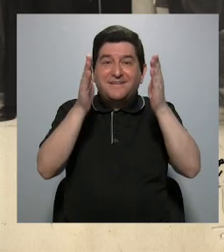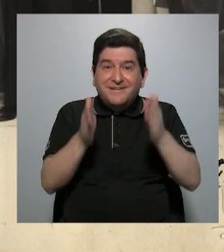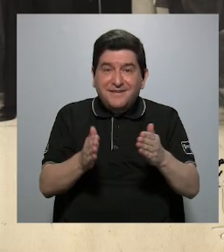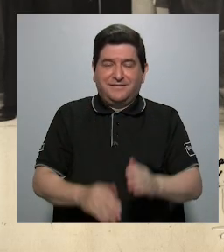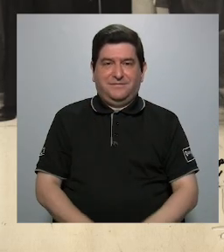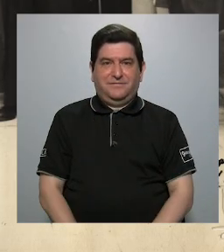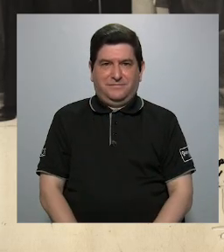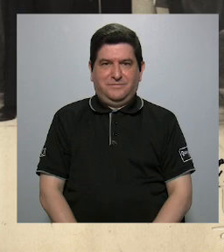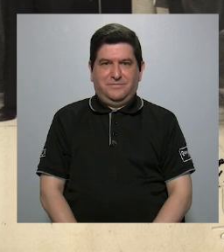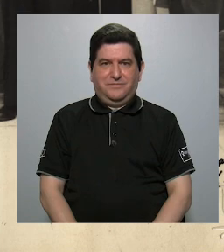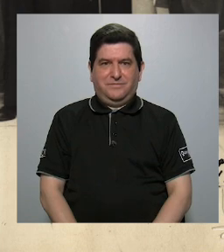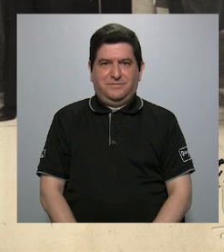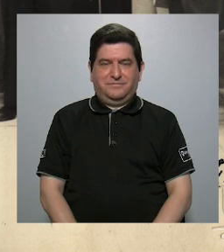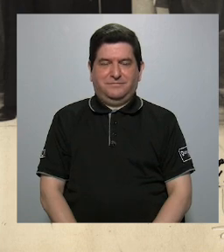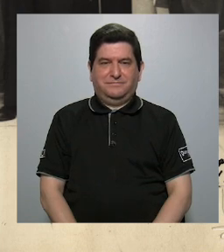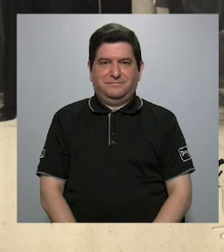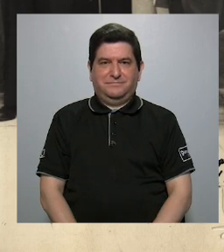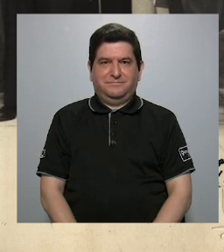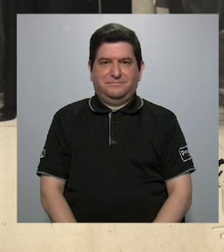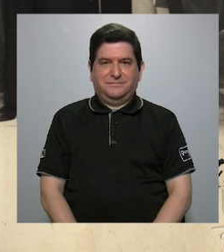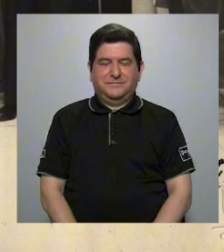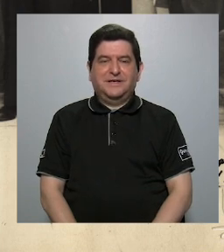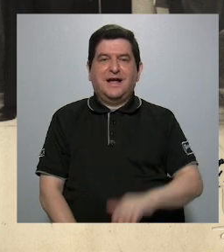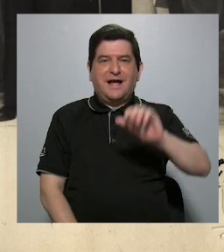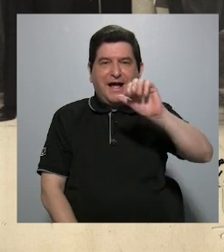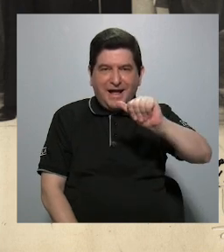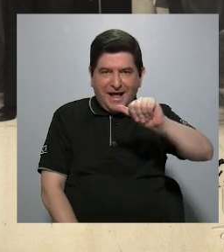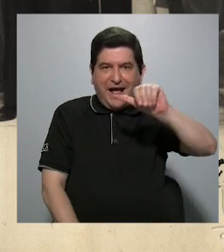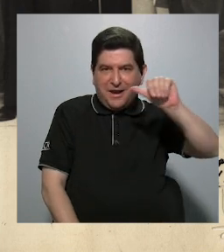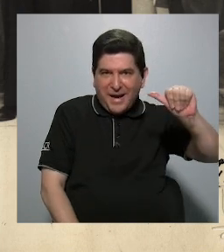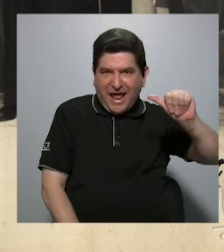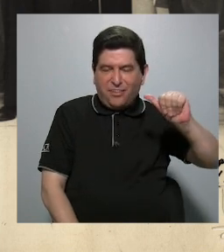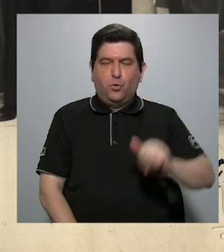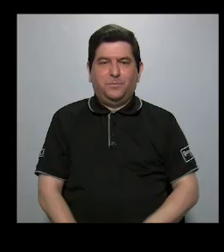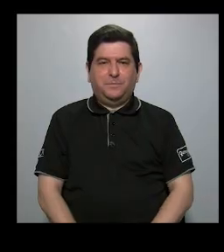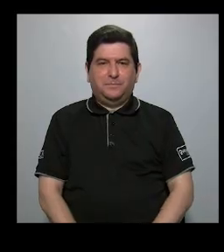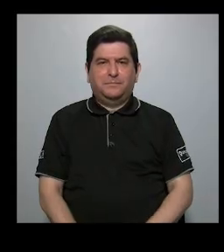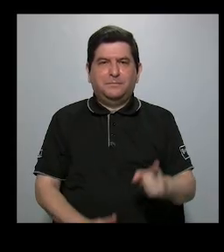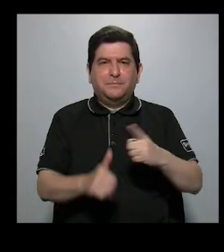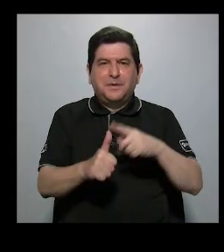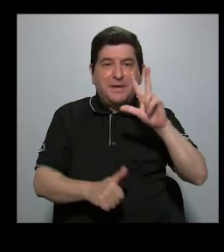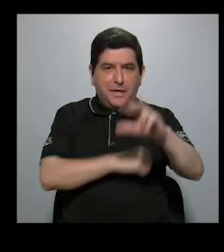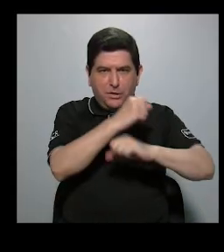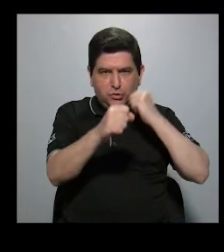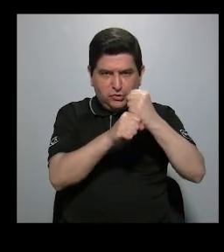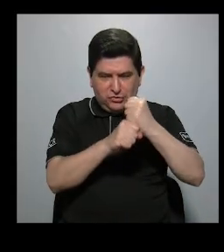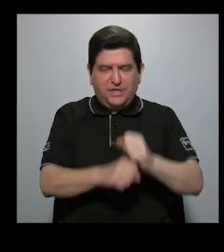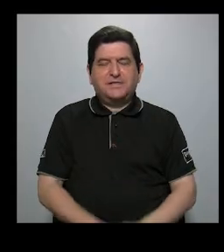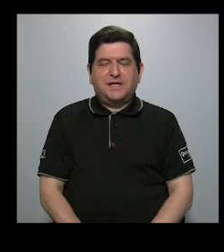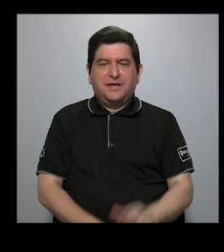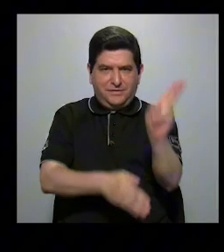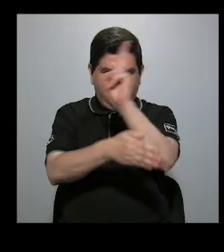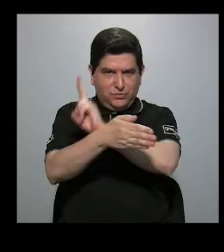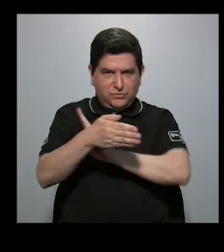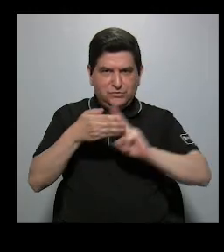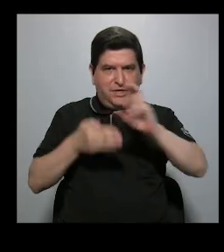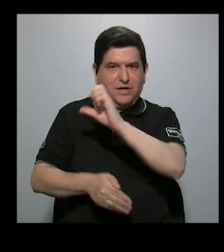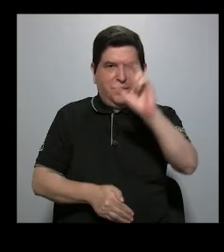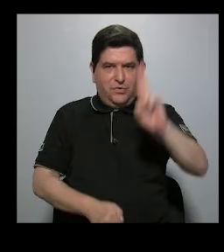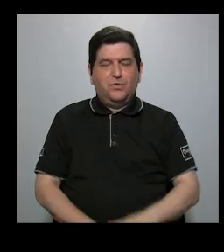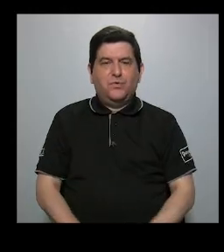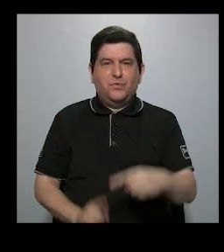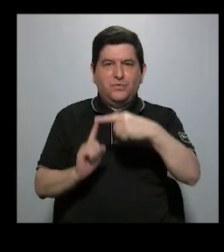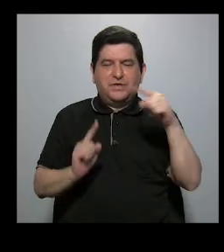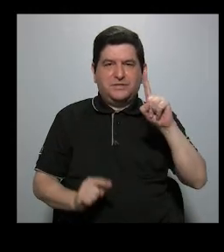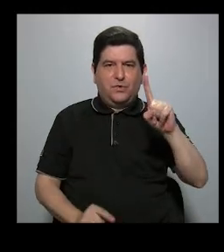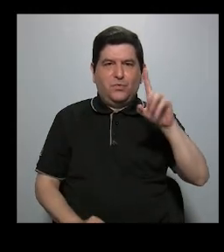rector, el rector Alvarado, en sus primeros 3 años de vida en la Universidad de